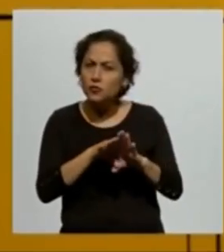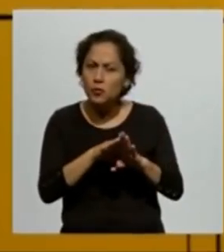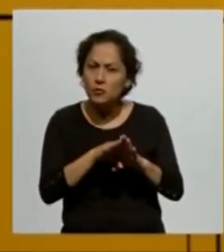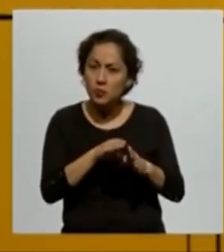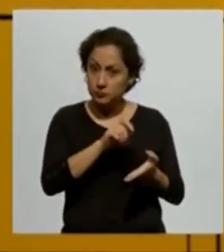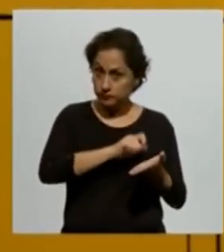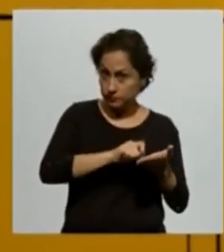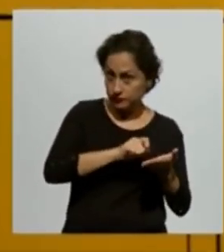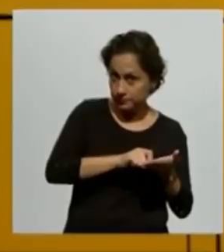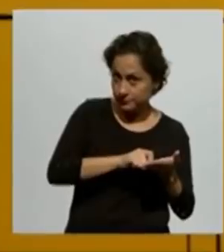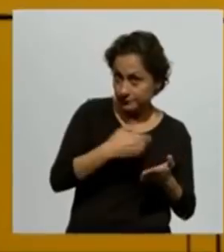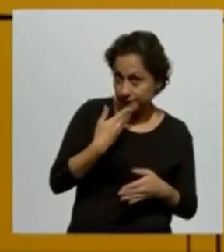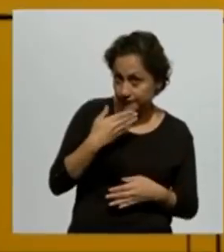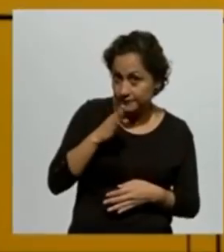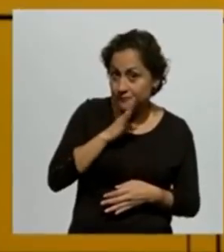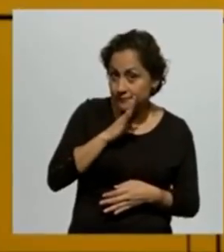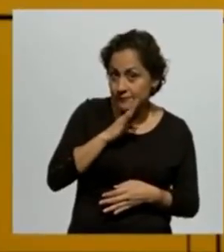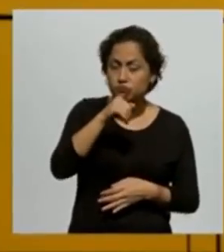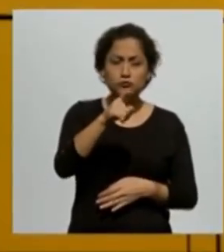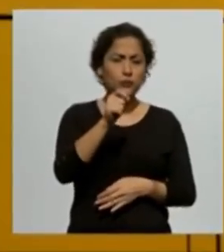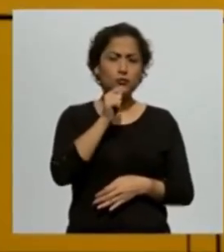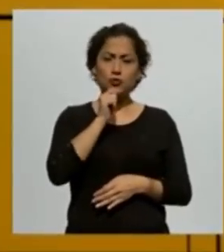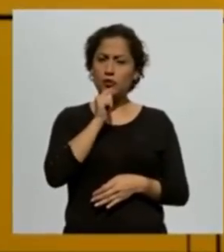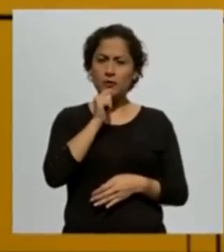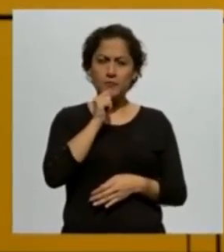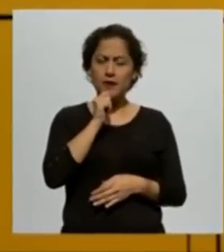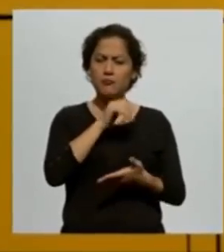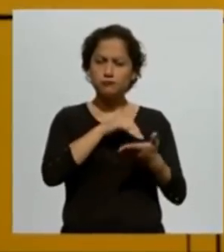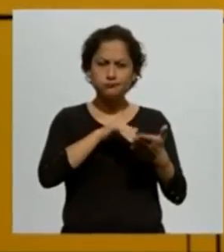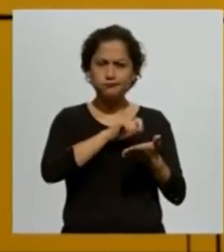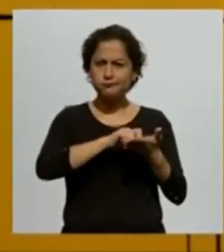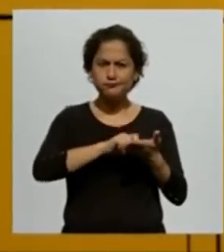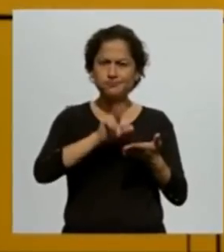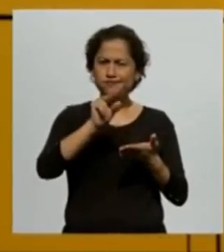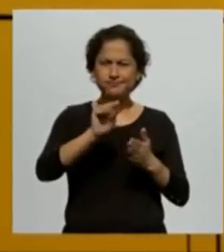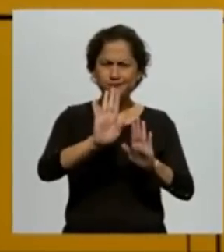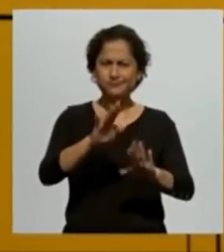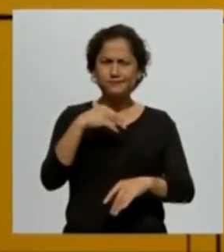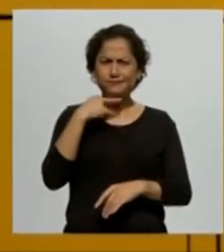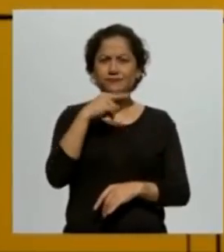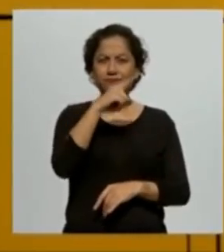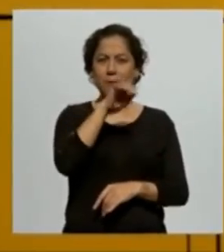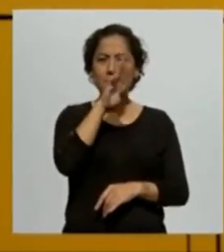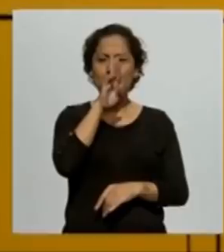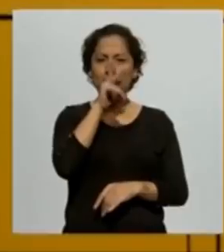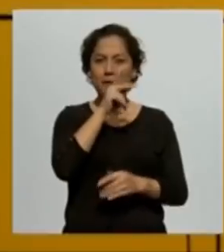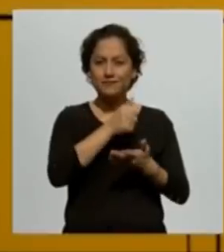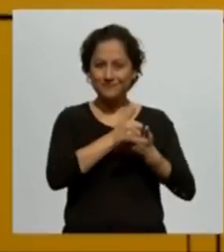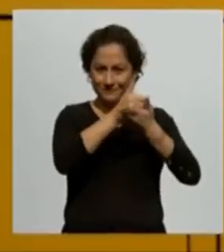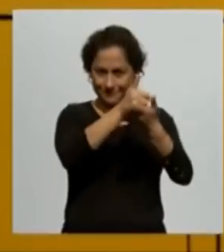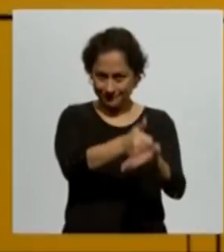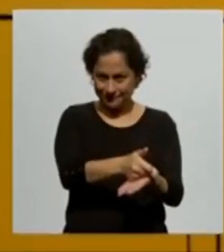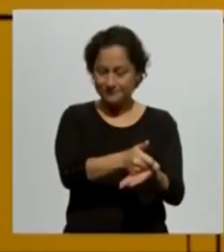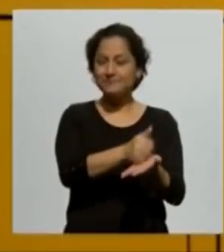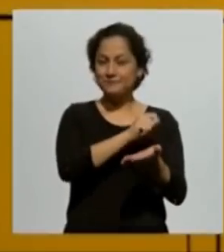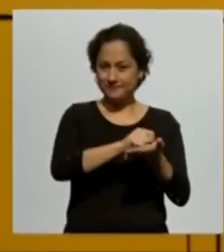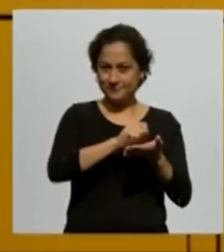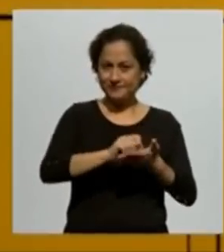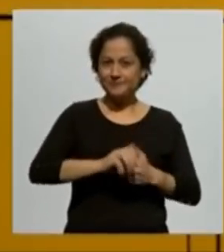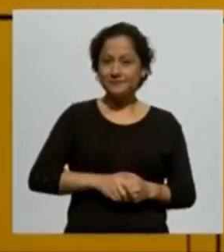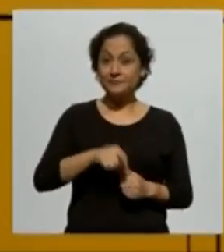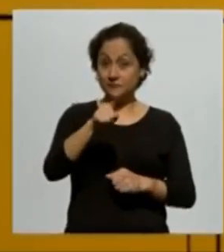escritura? Si todavía no sabes leer o escribir, él o ella te ayudarán a escribir tus ideas. Ponte muy lista o listo,